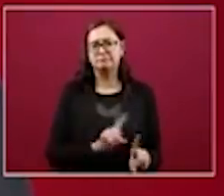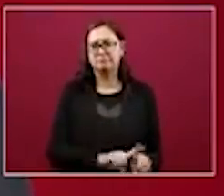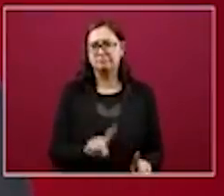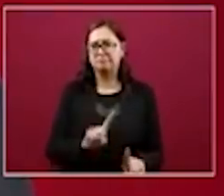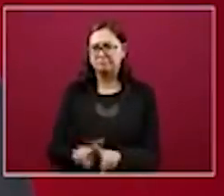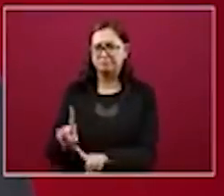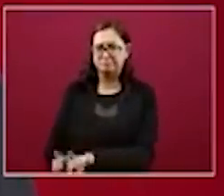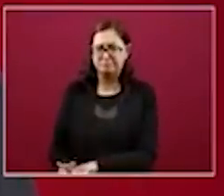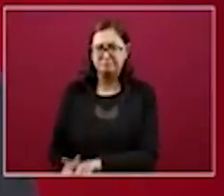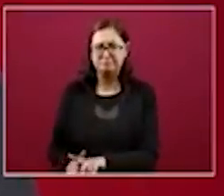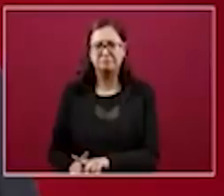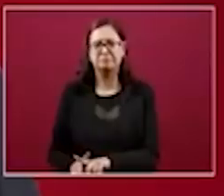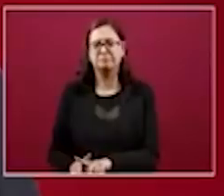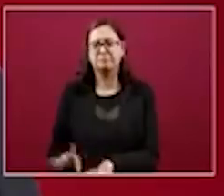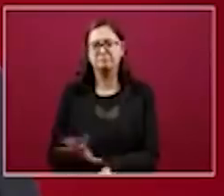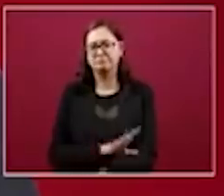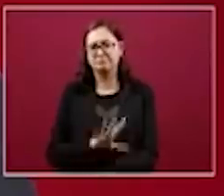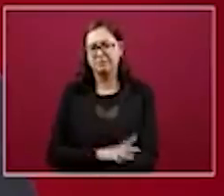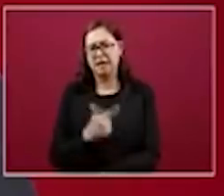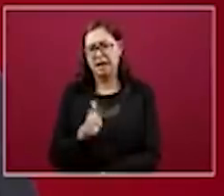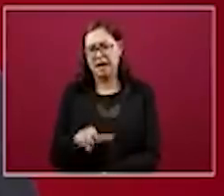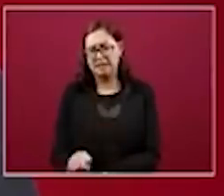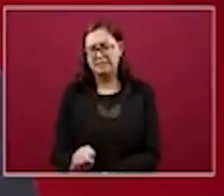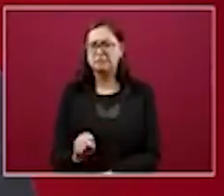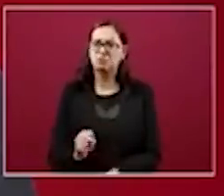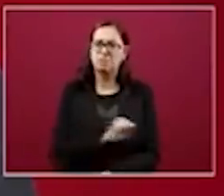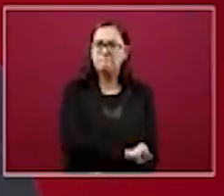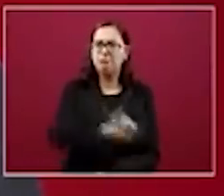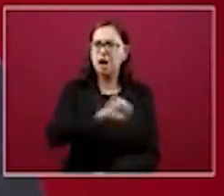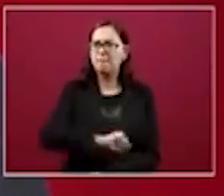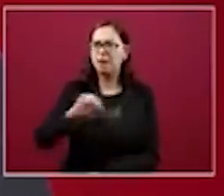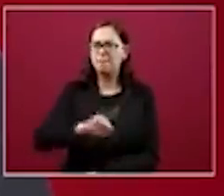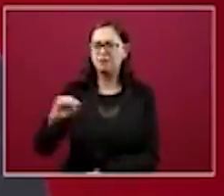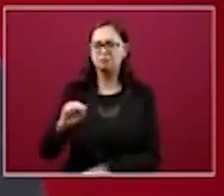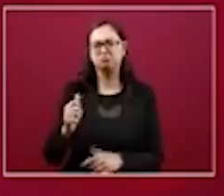en el precio de gasolinas, diésel, gas, luz.